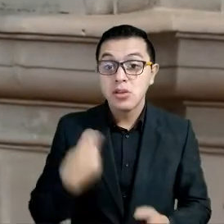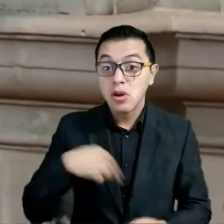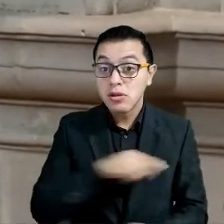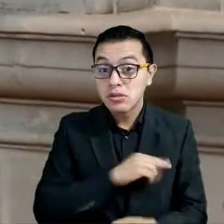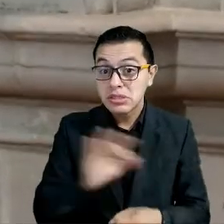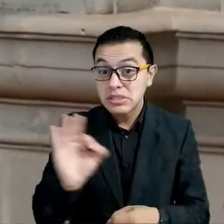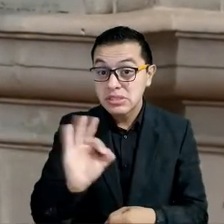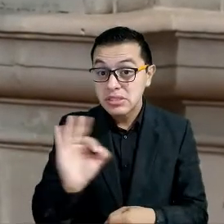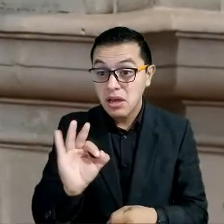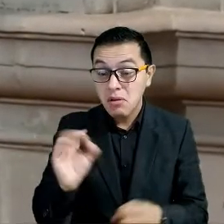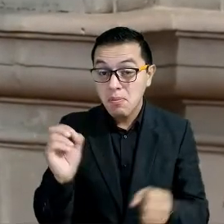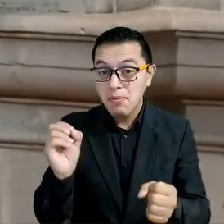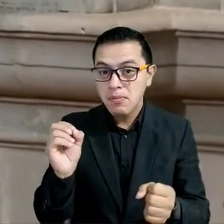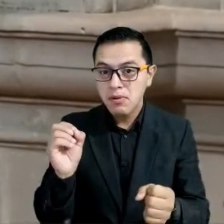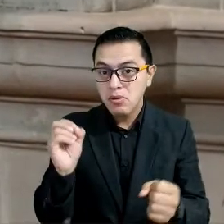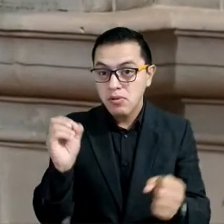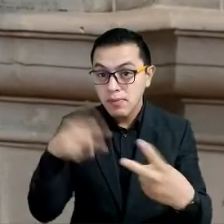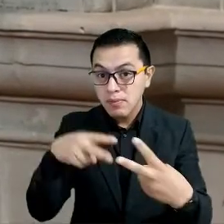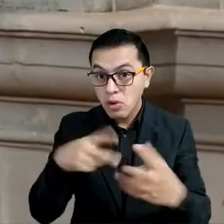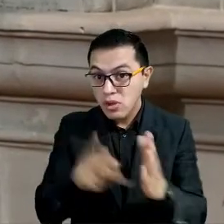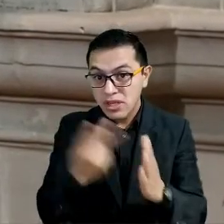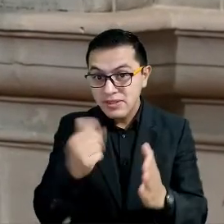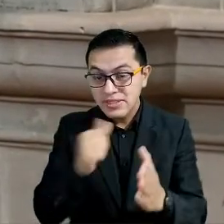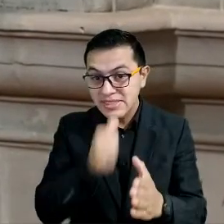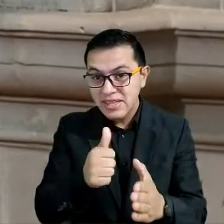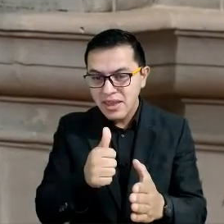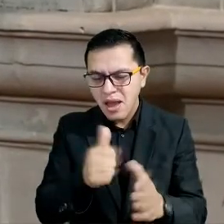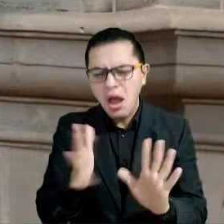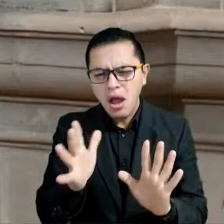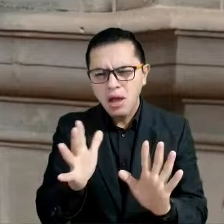casi me estoy ya despidiendo. Les deseo lo mejor a